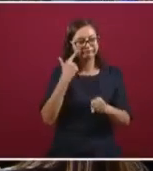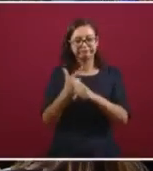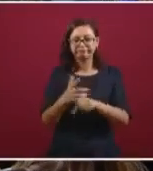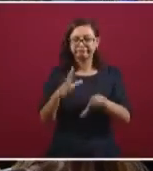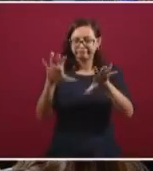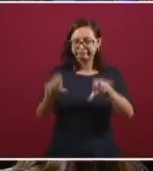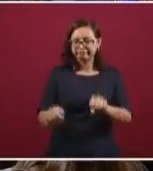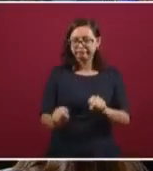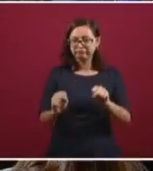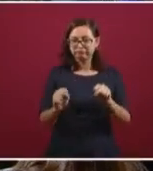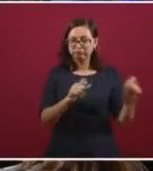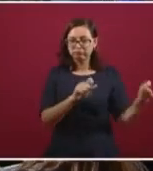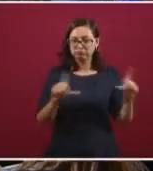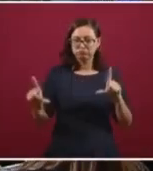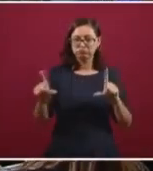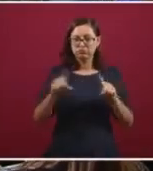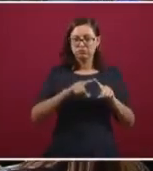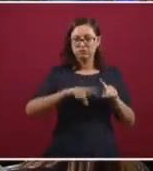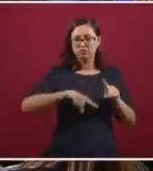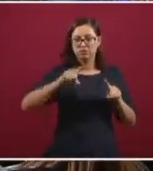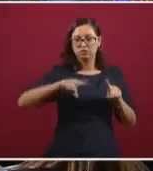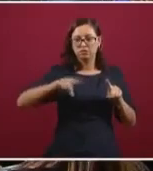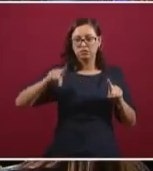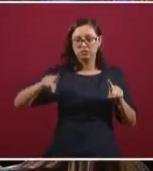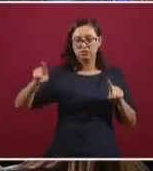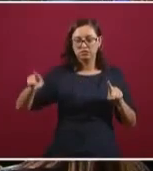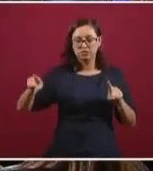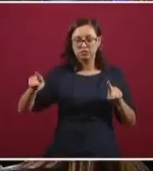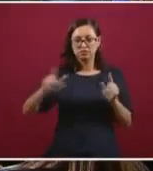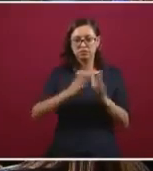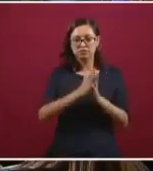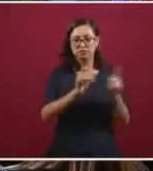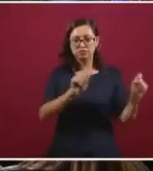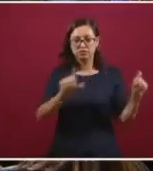La gráfica, por favor, la de ingreso y comercialización ilegal.